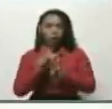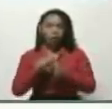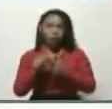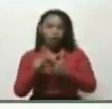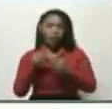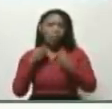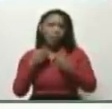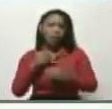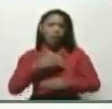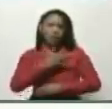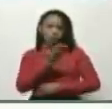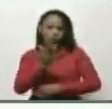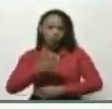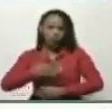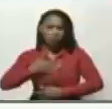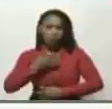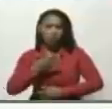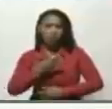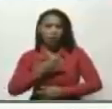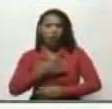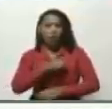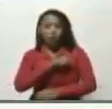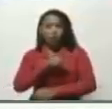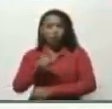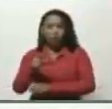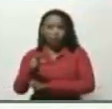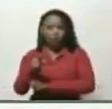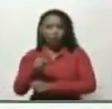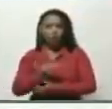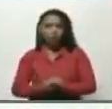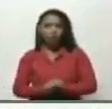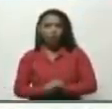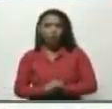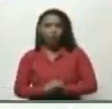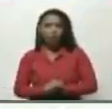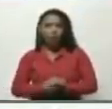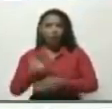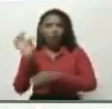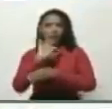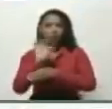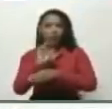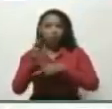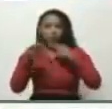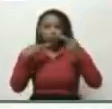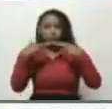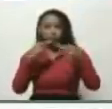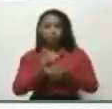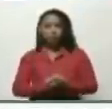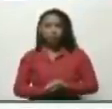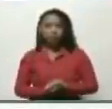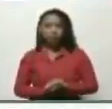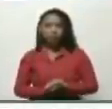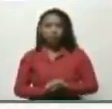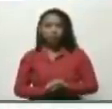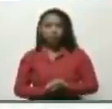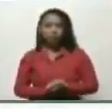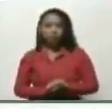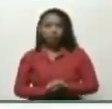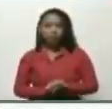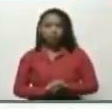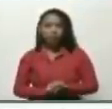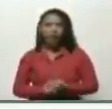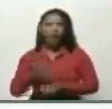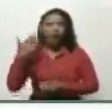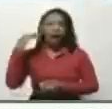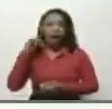que puedan ustedes cumplir con la función de almuerzo. Alguna vez le